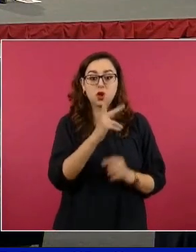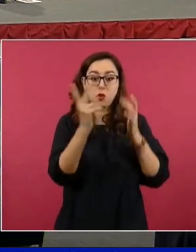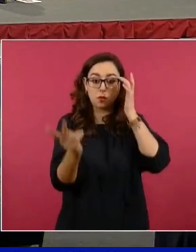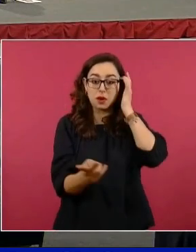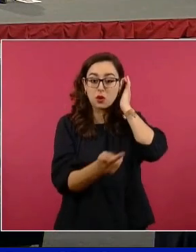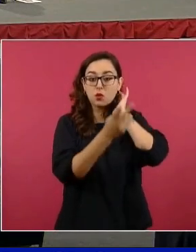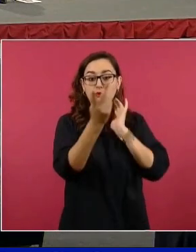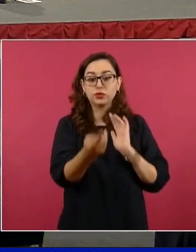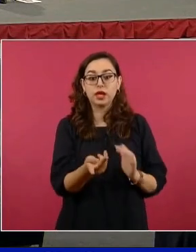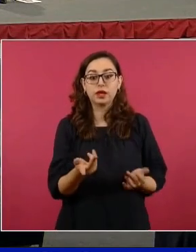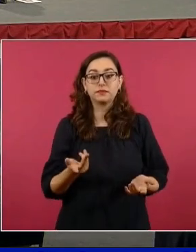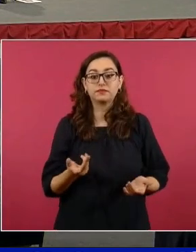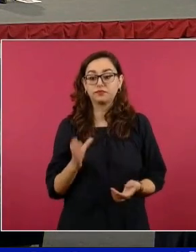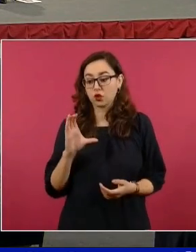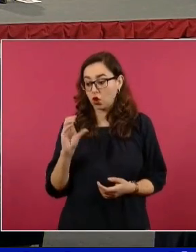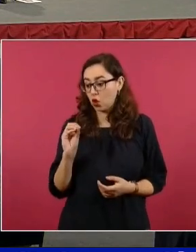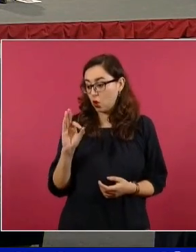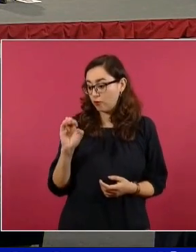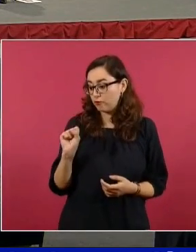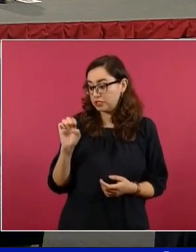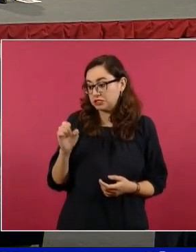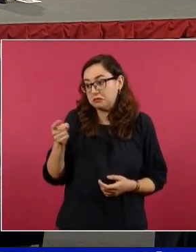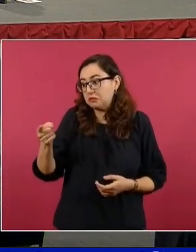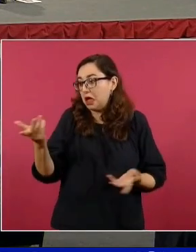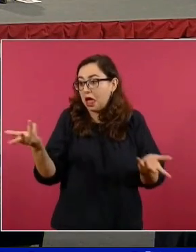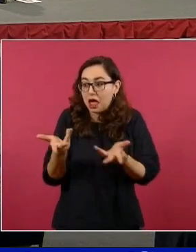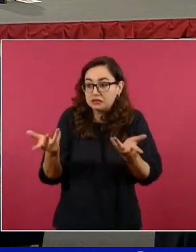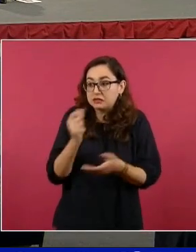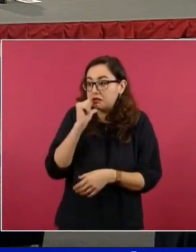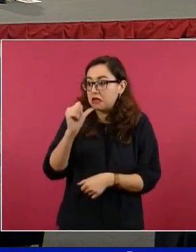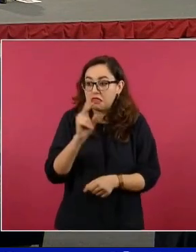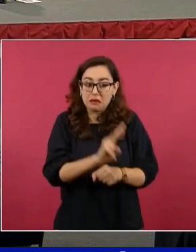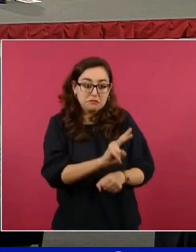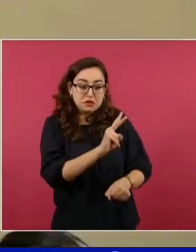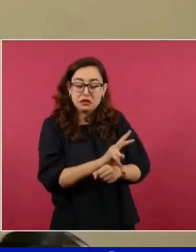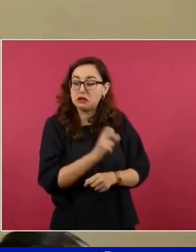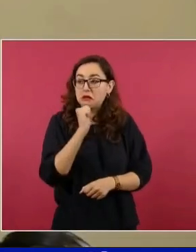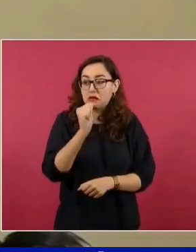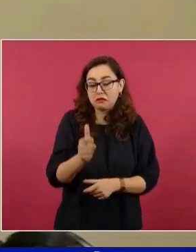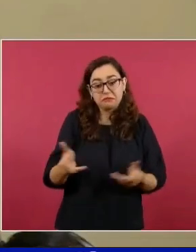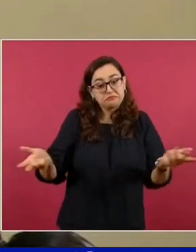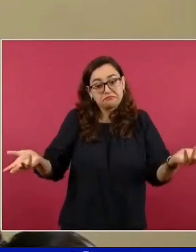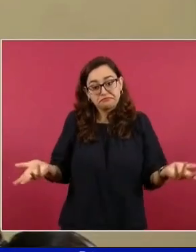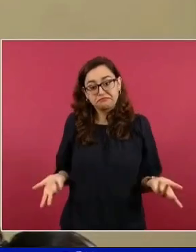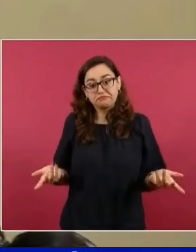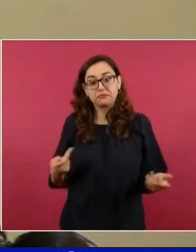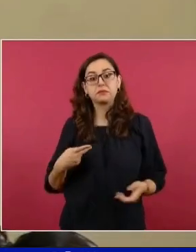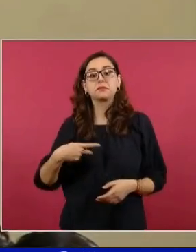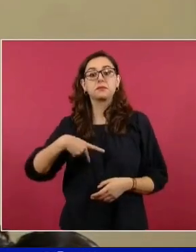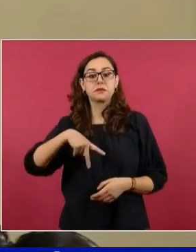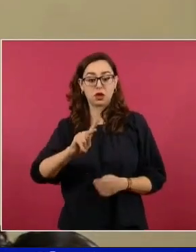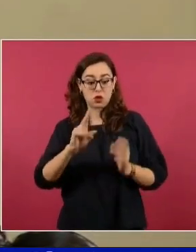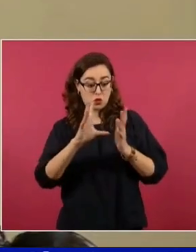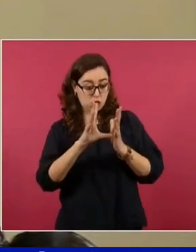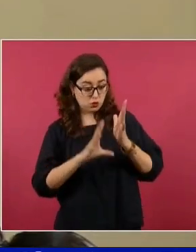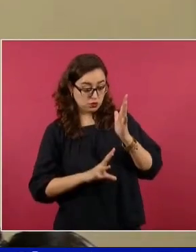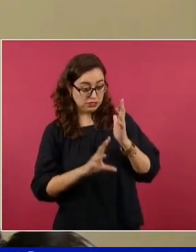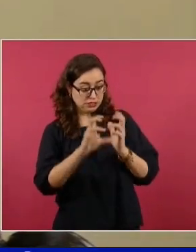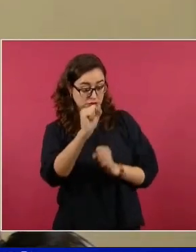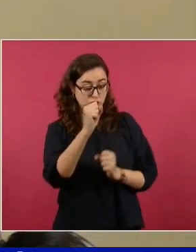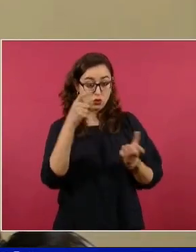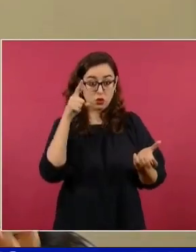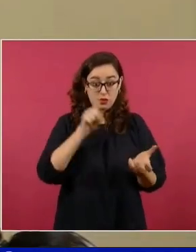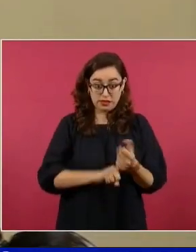COFECE, porque ya vimos que no hace nada, ¿por qué no se aplica la ley, la Constitución? El artículo